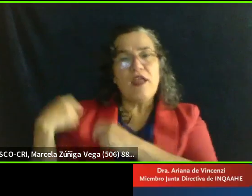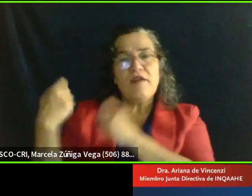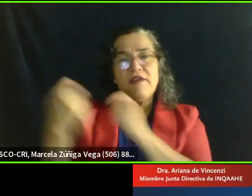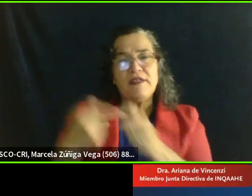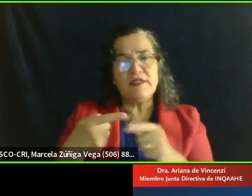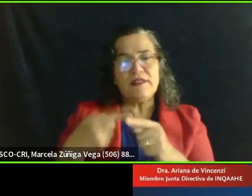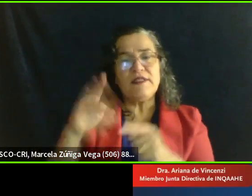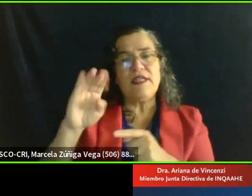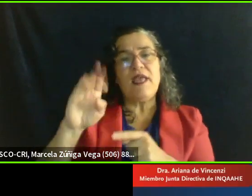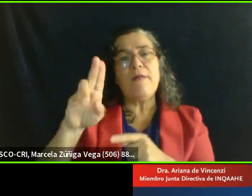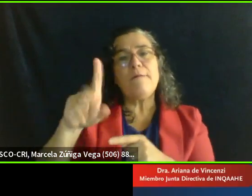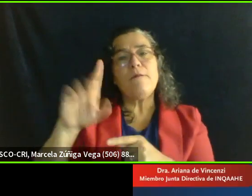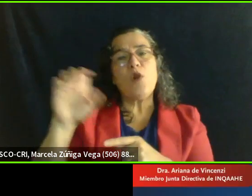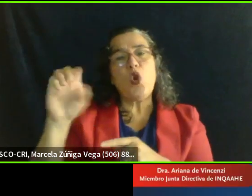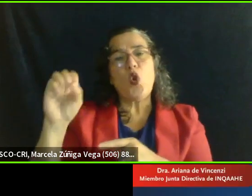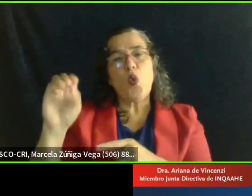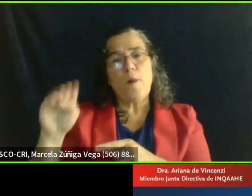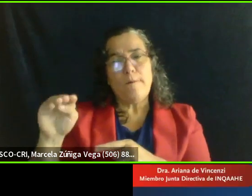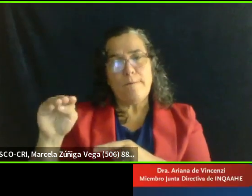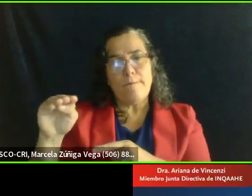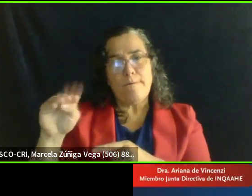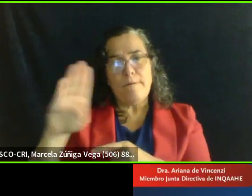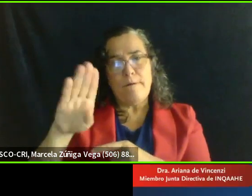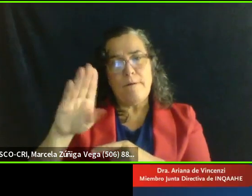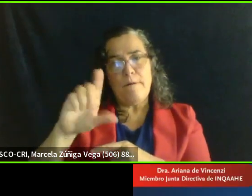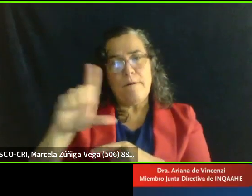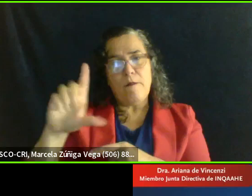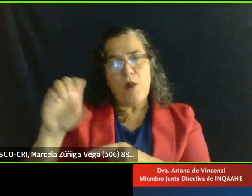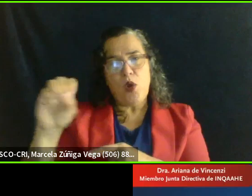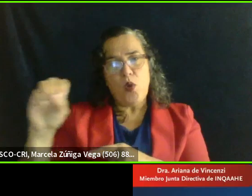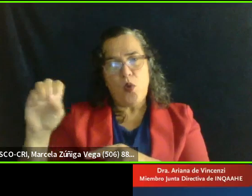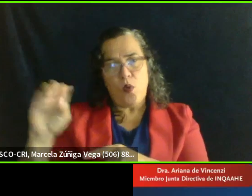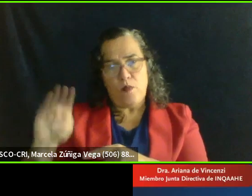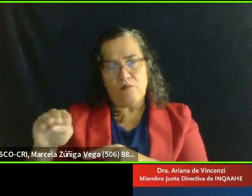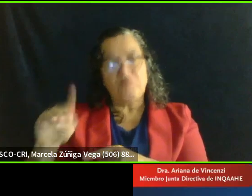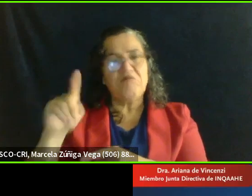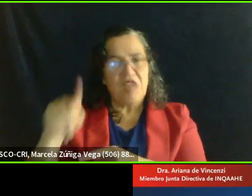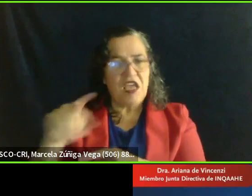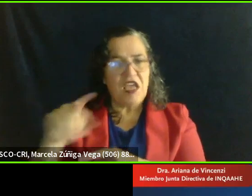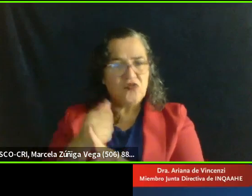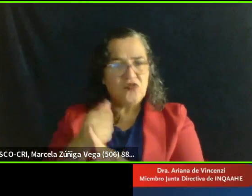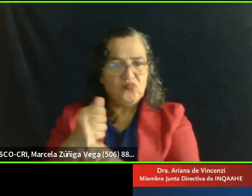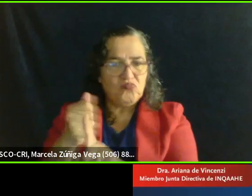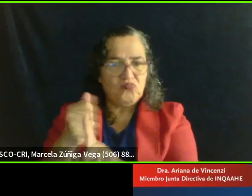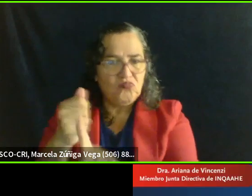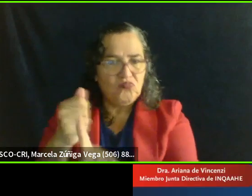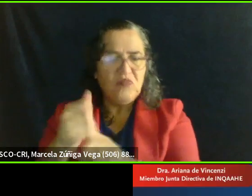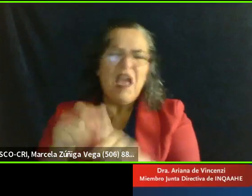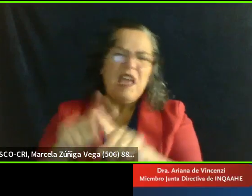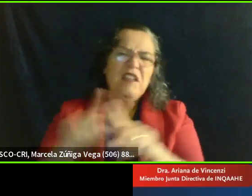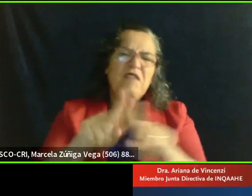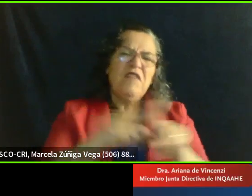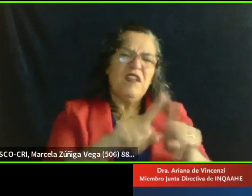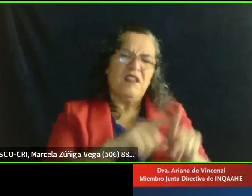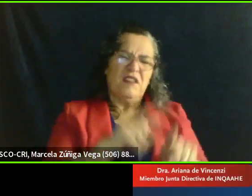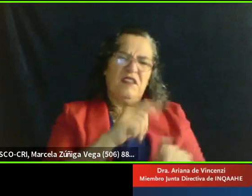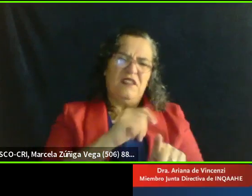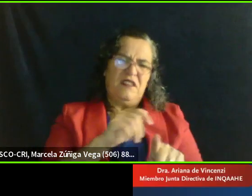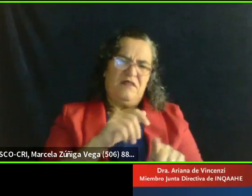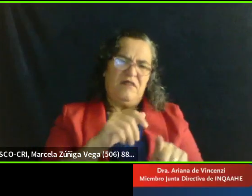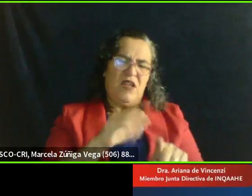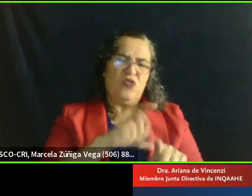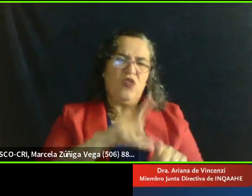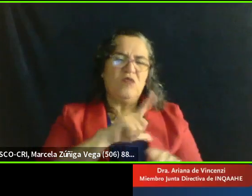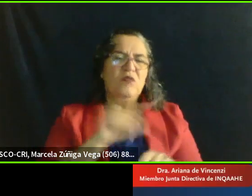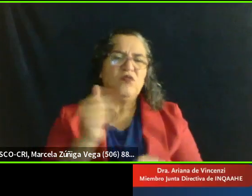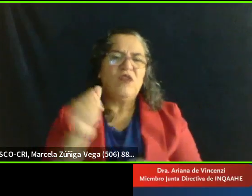Bloom, si bien tiene varias actualizaciones realizadas por diferentes autores, pero suele ser una de las taxonomías más utilizadas,